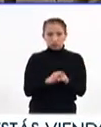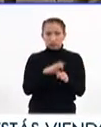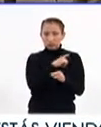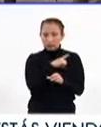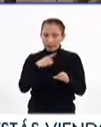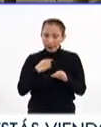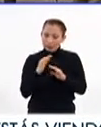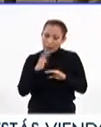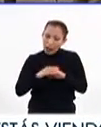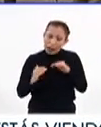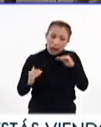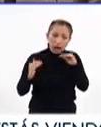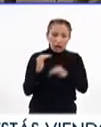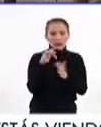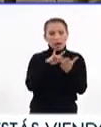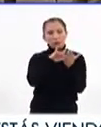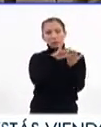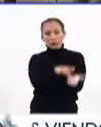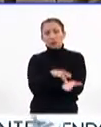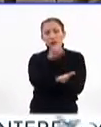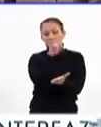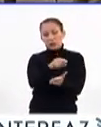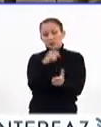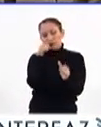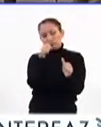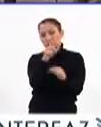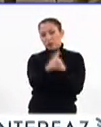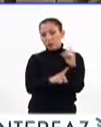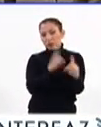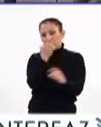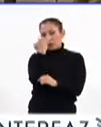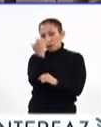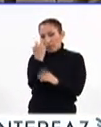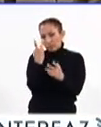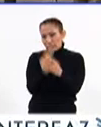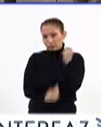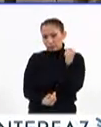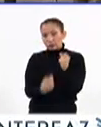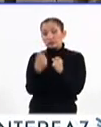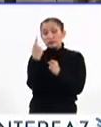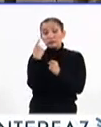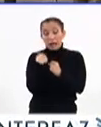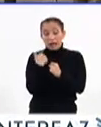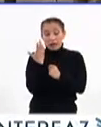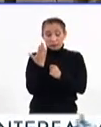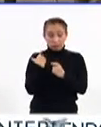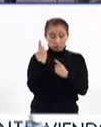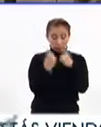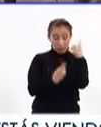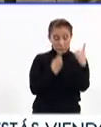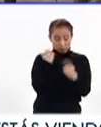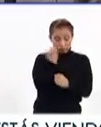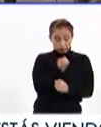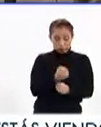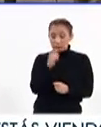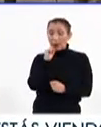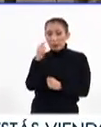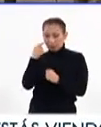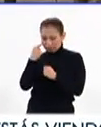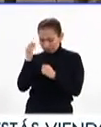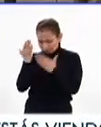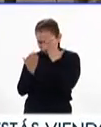dar mucho más apoyo en este sentido, ya que el que se desarrolla deportivamente también se desarrolla